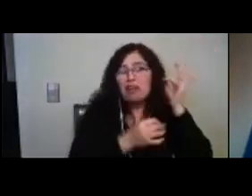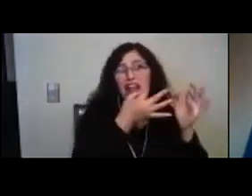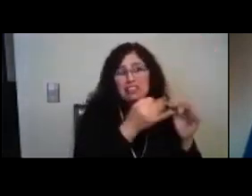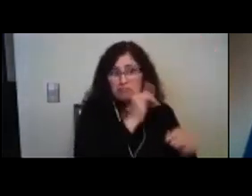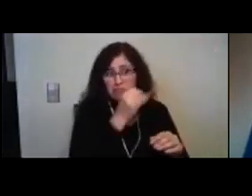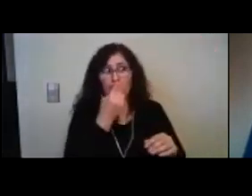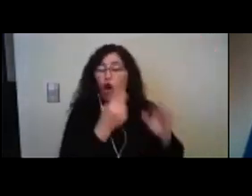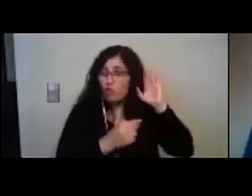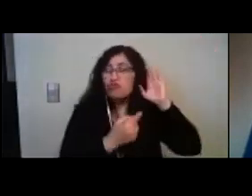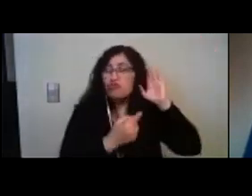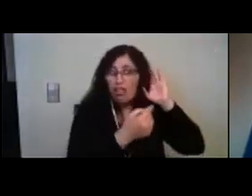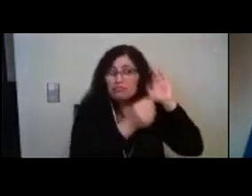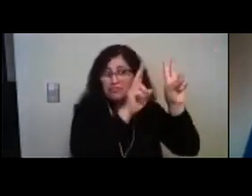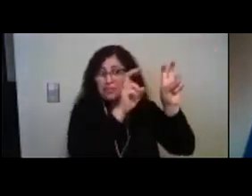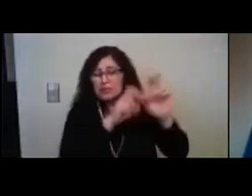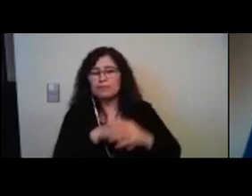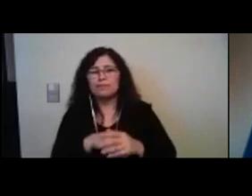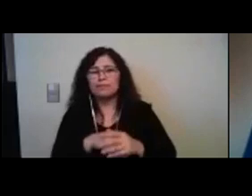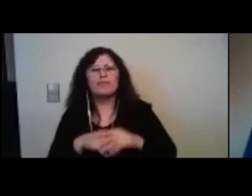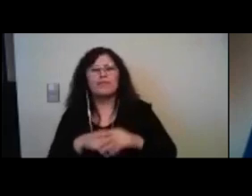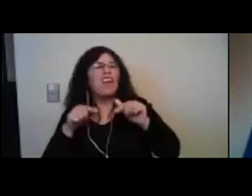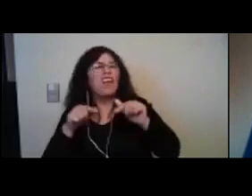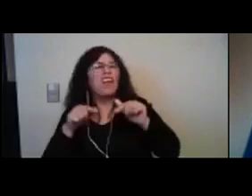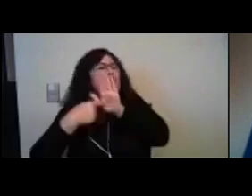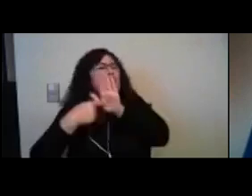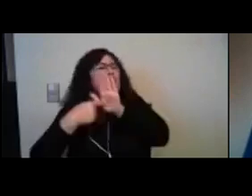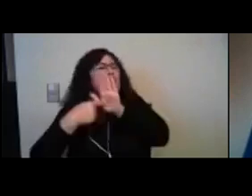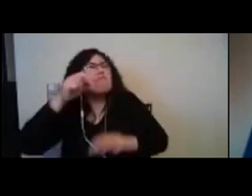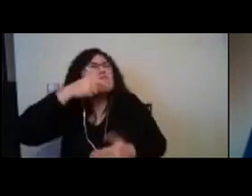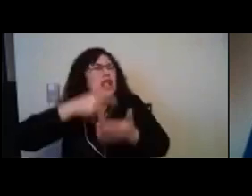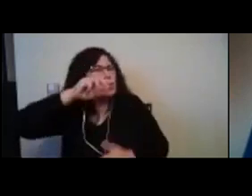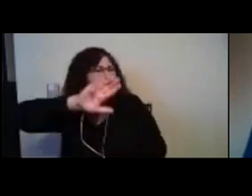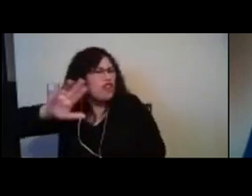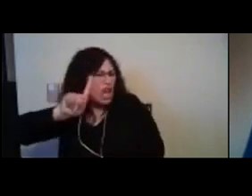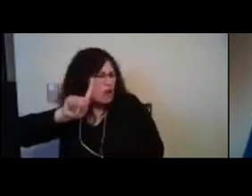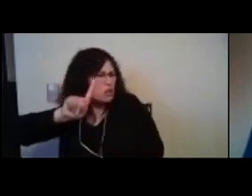que se demostraron en 1990, que le significó a este señor